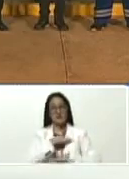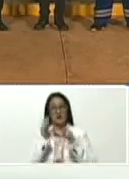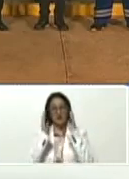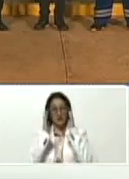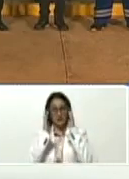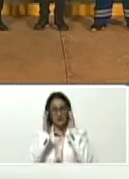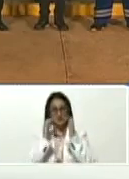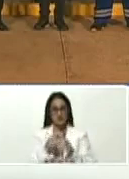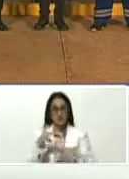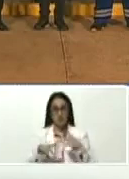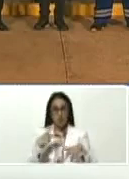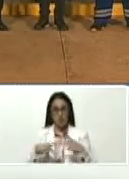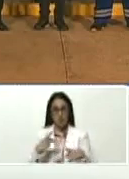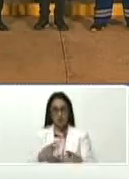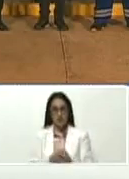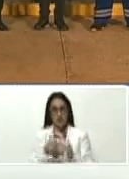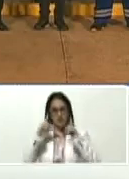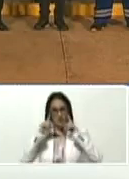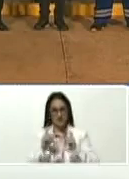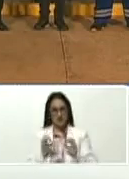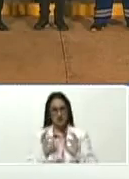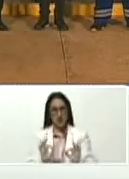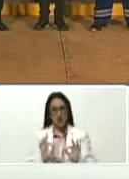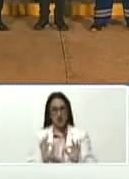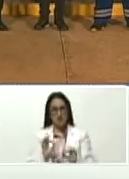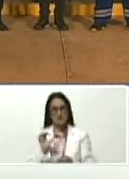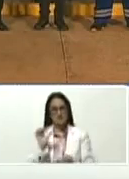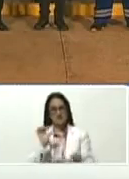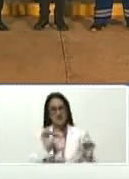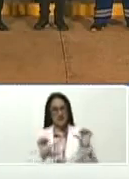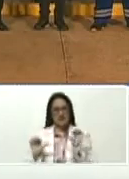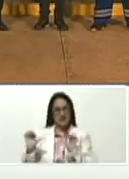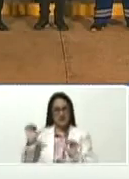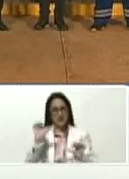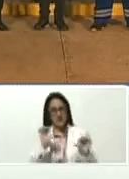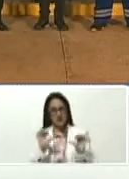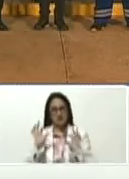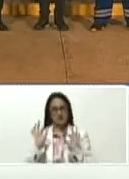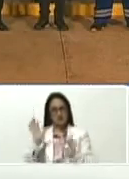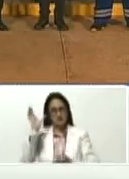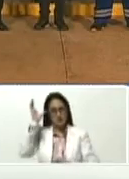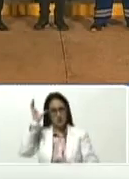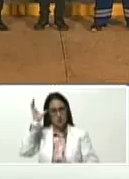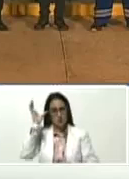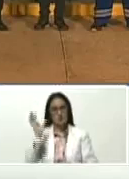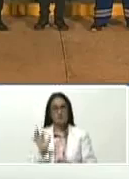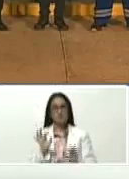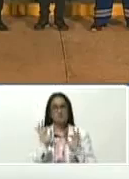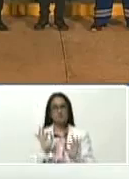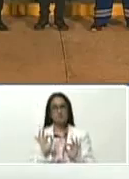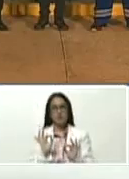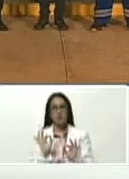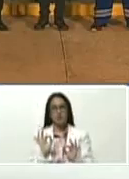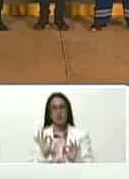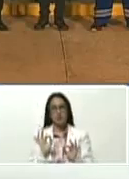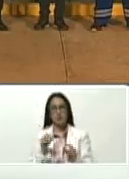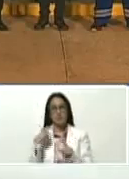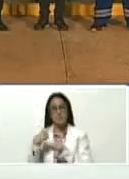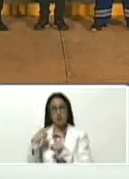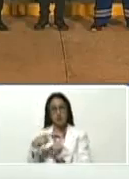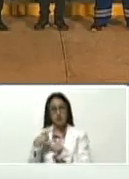eficaz, productivo, profesional, científico. Hemos dado en el clavo en la construcción